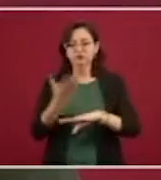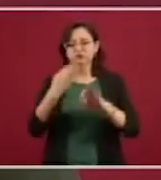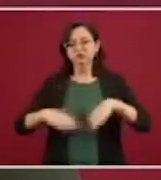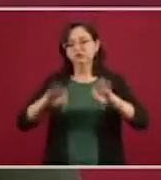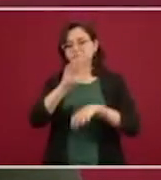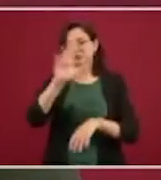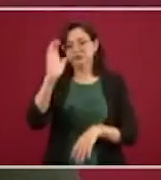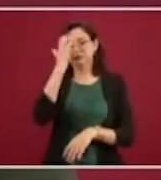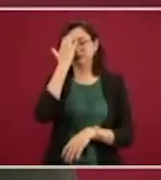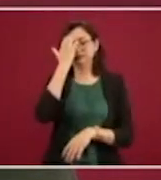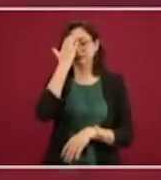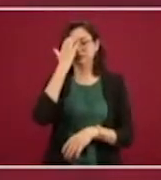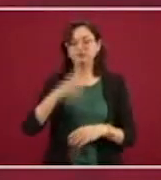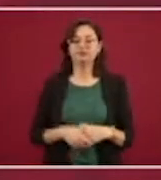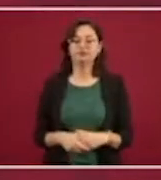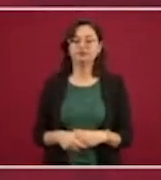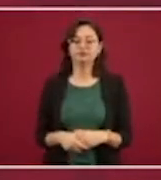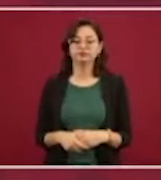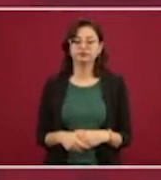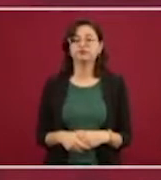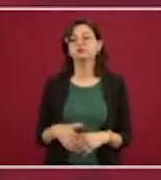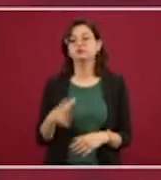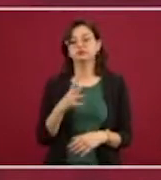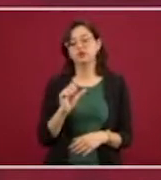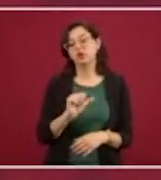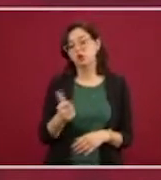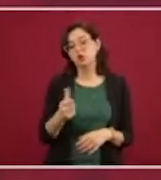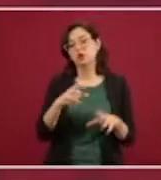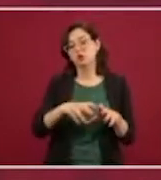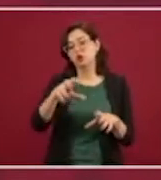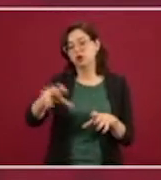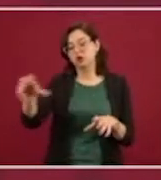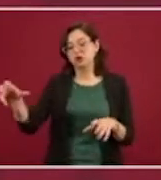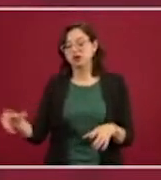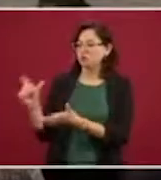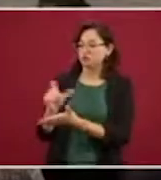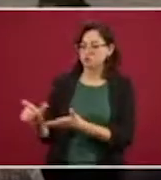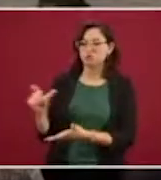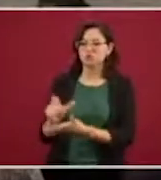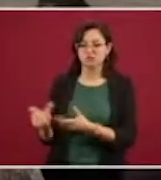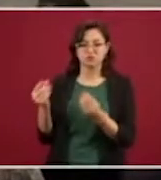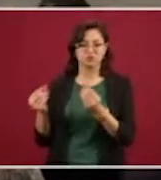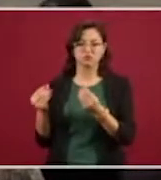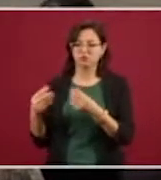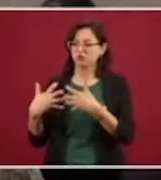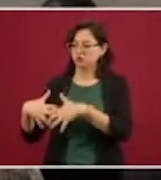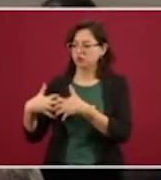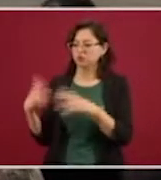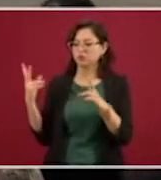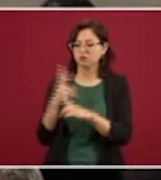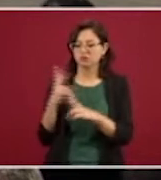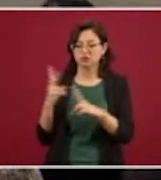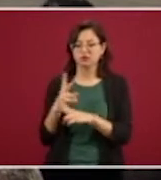resaltarlo. Esto desde luego se suma a otras áreas, fíjense, inhaloterapistas, pero estos